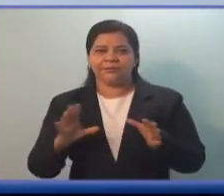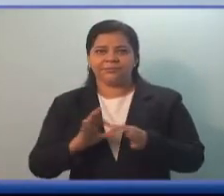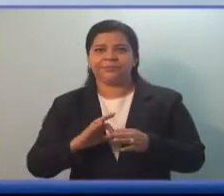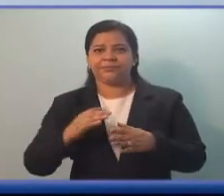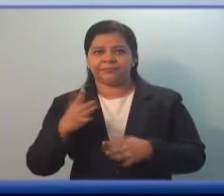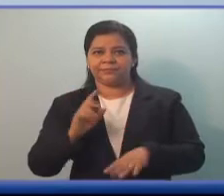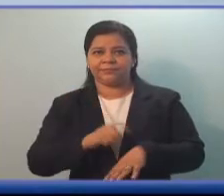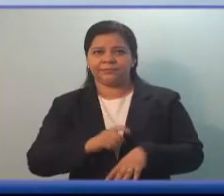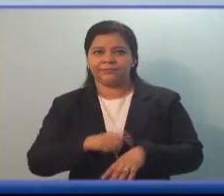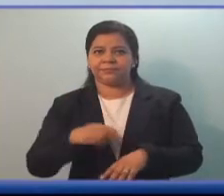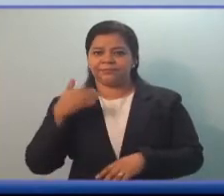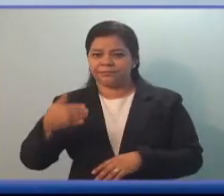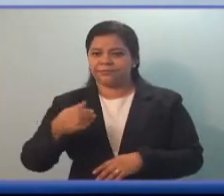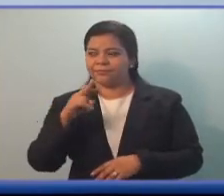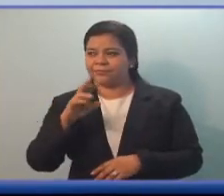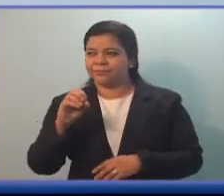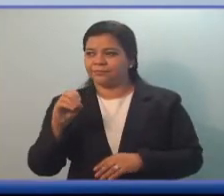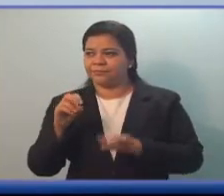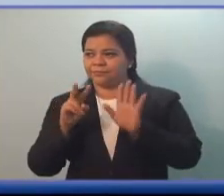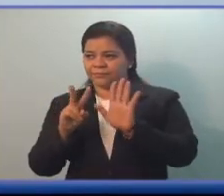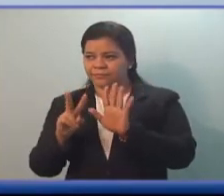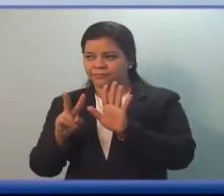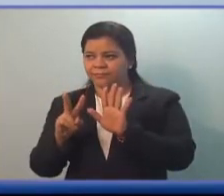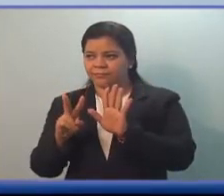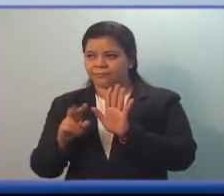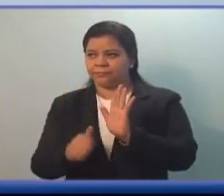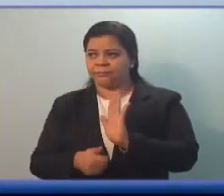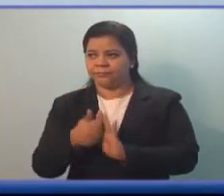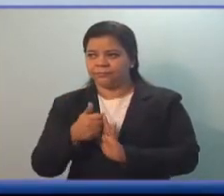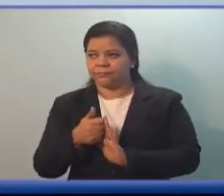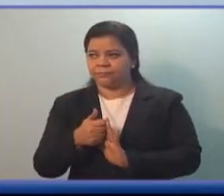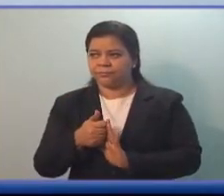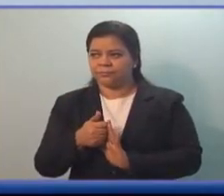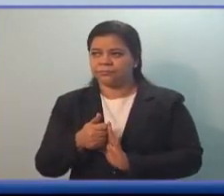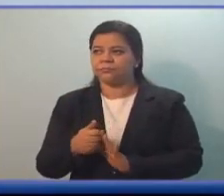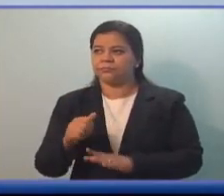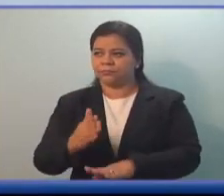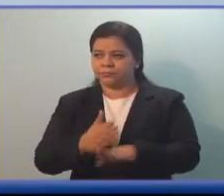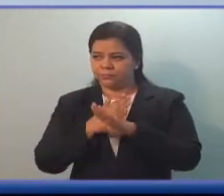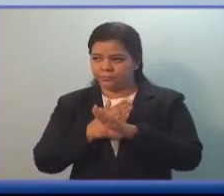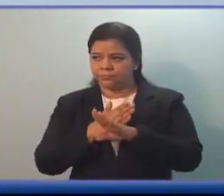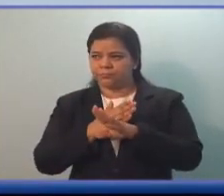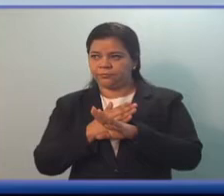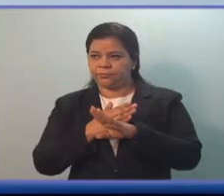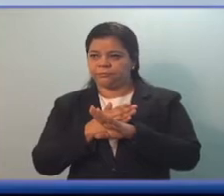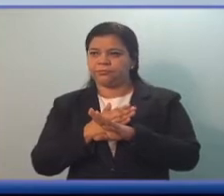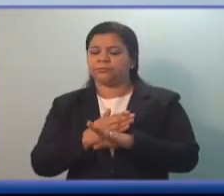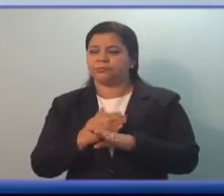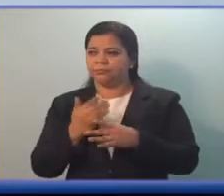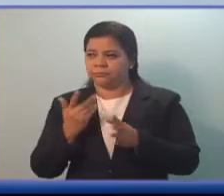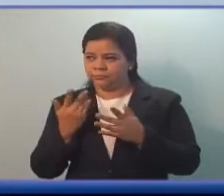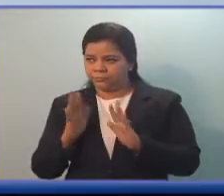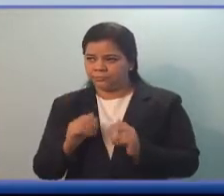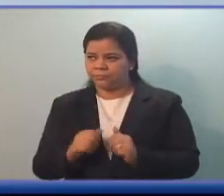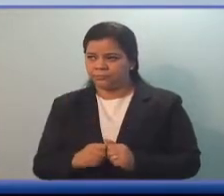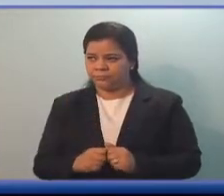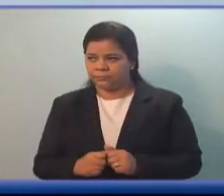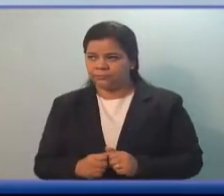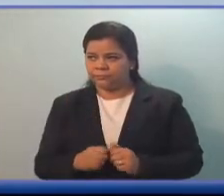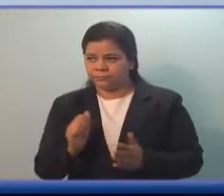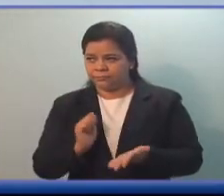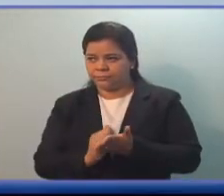en el 2007 también me nombraron procurador para la defensa de los derechos humanos. Entonces tuve que declinar